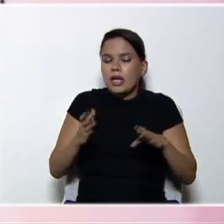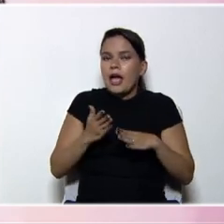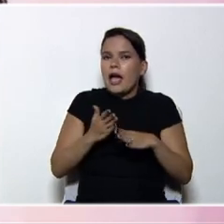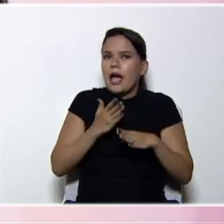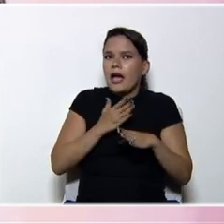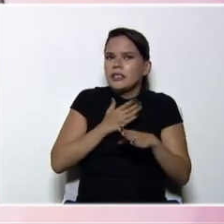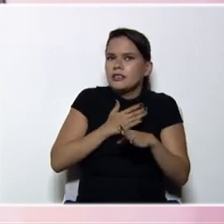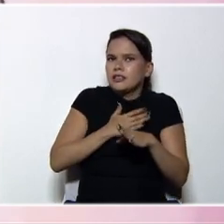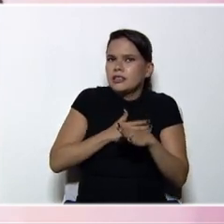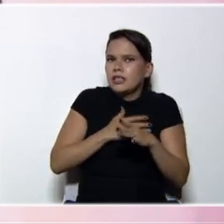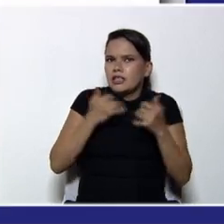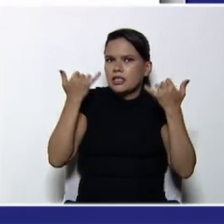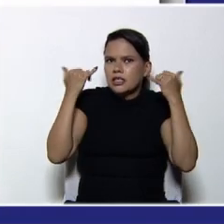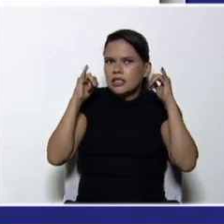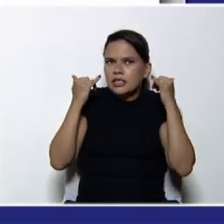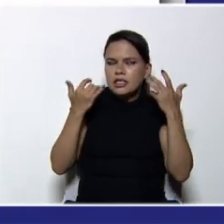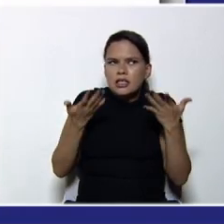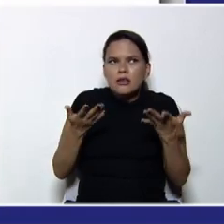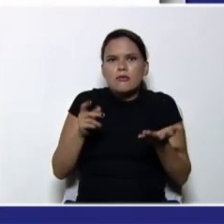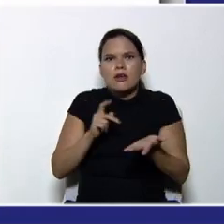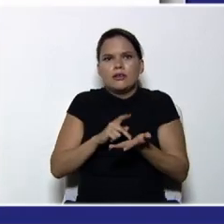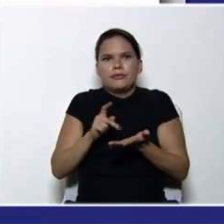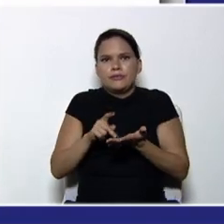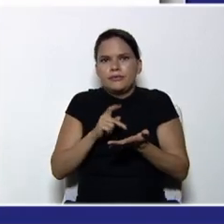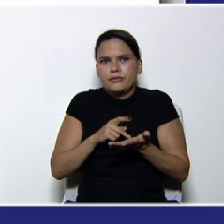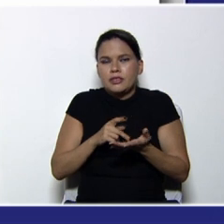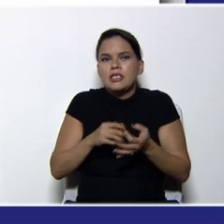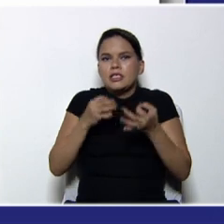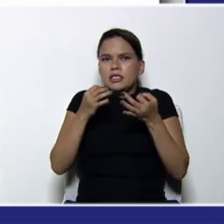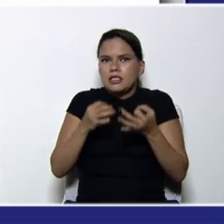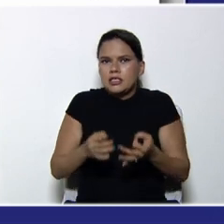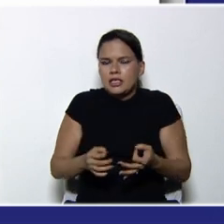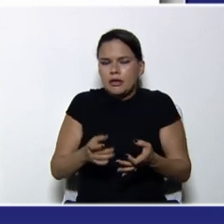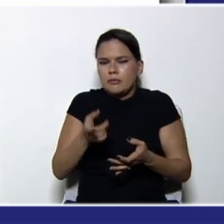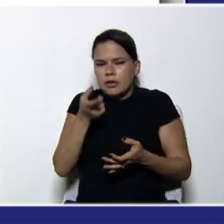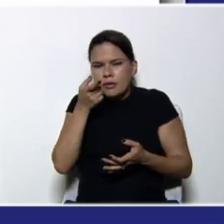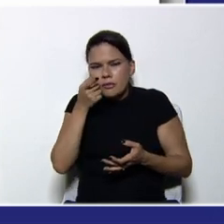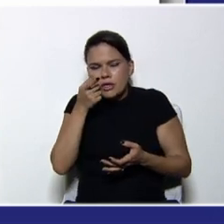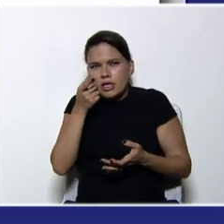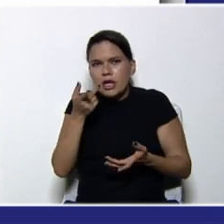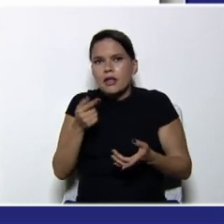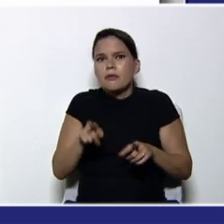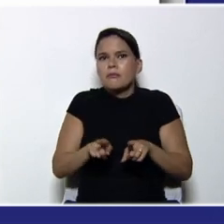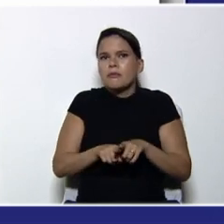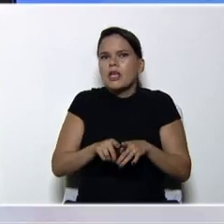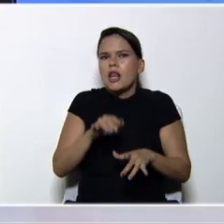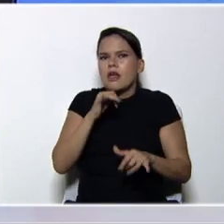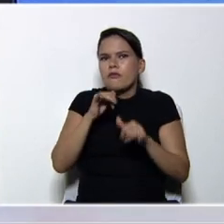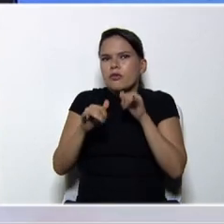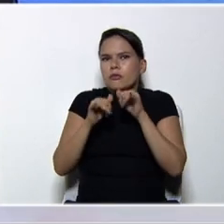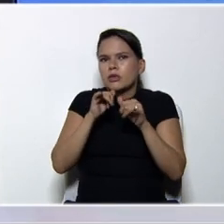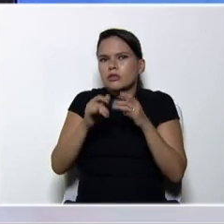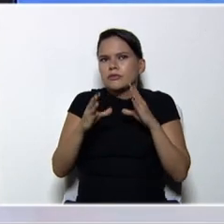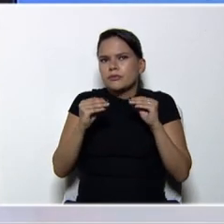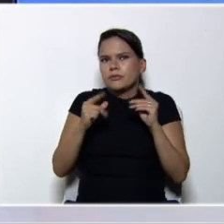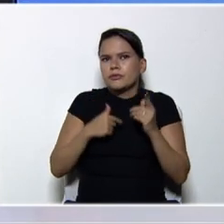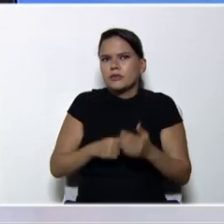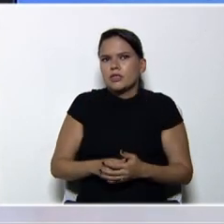de una participación individual. Es importante siempre vigilar muy bien el contenido. Importante aquí, mi profe, que